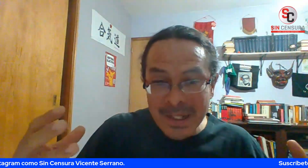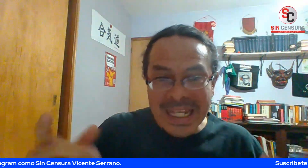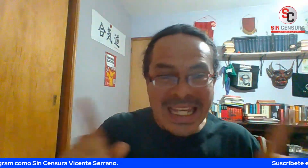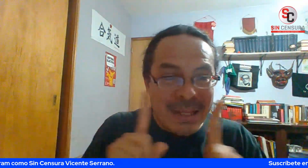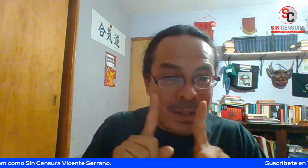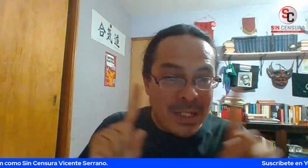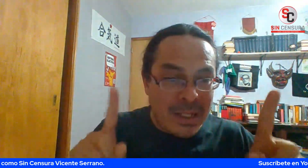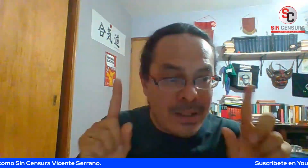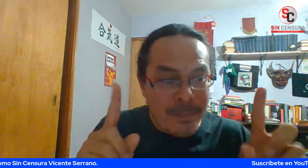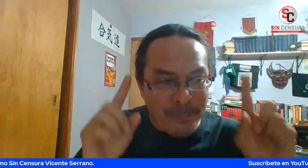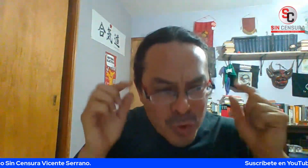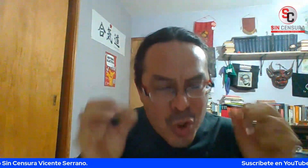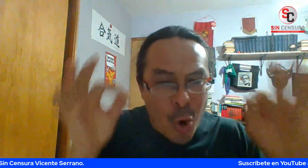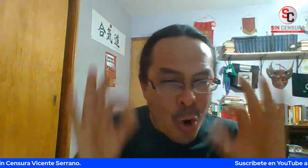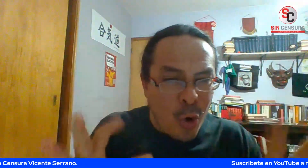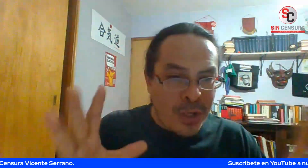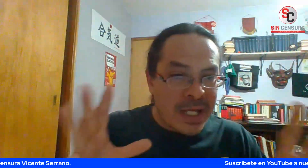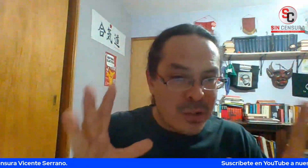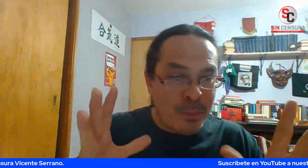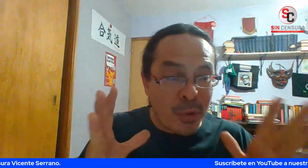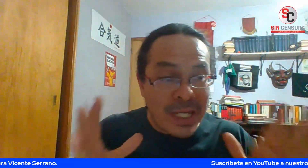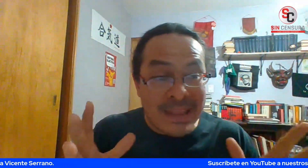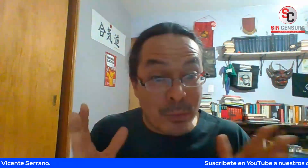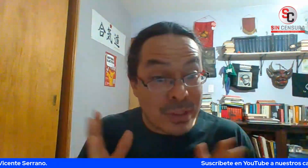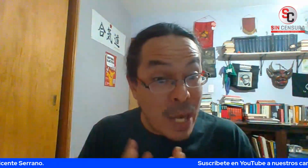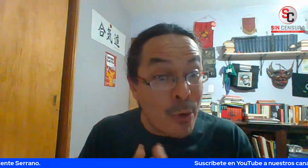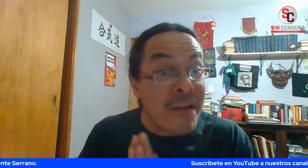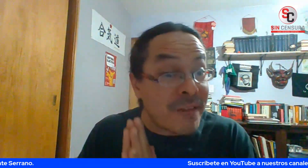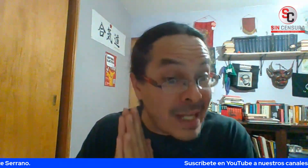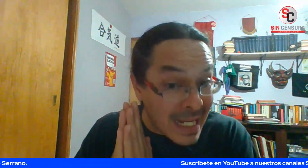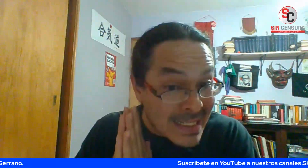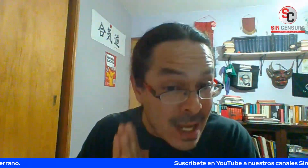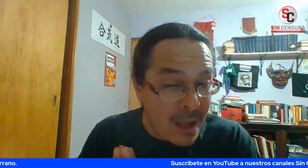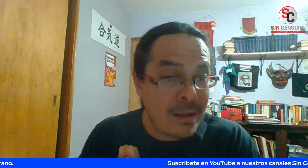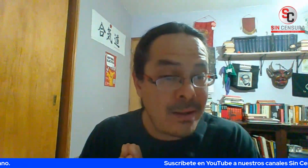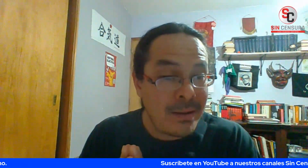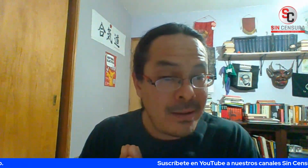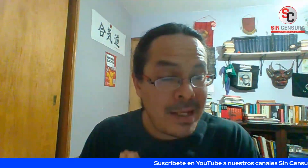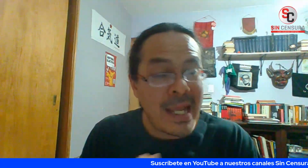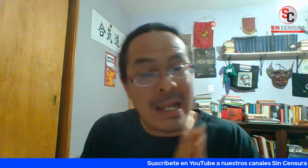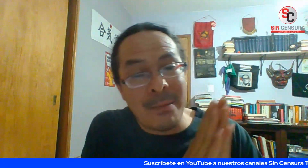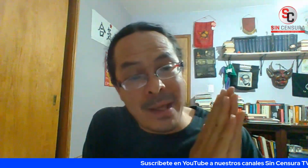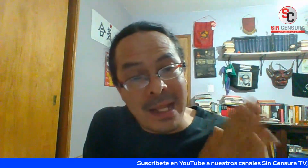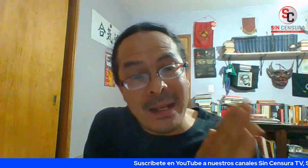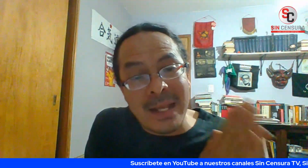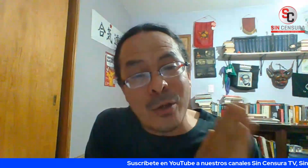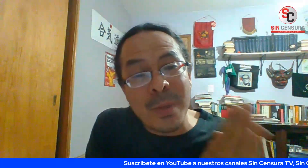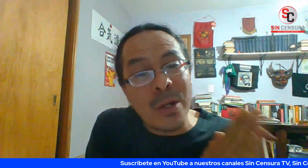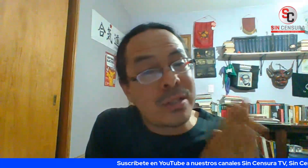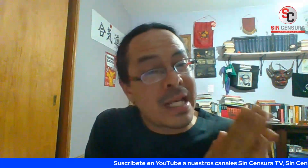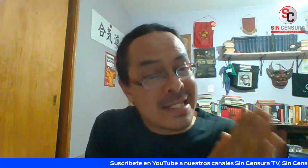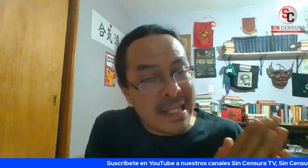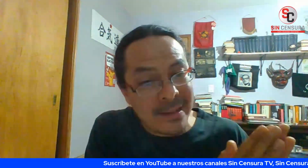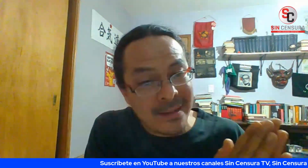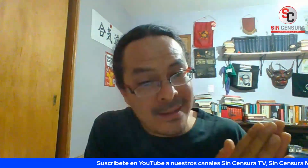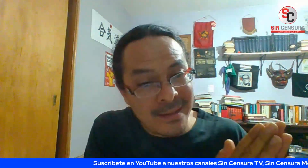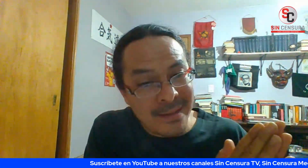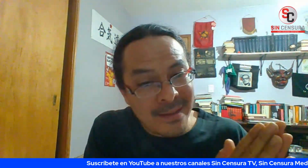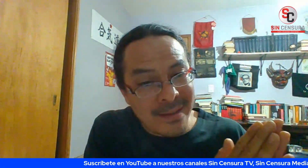mentir. Y mucho ojo con eso, porque demostraron eficacia el domingo